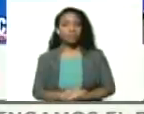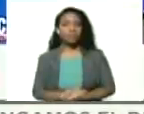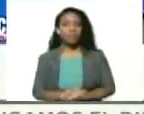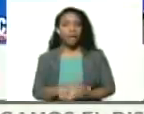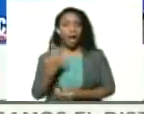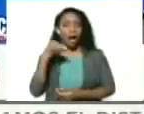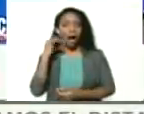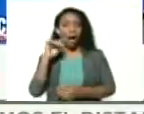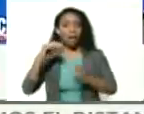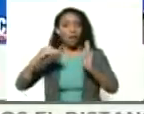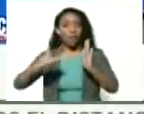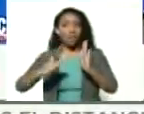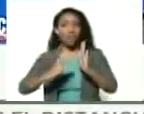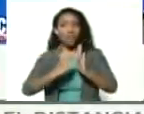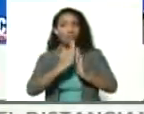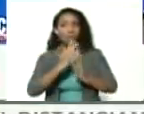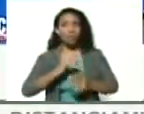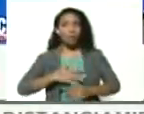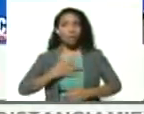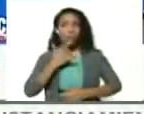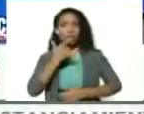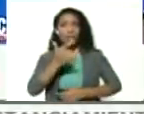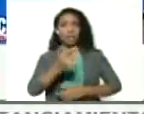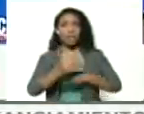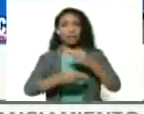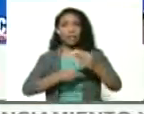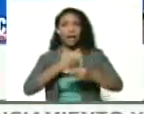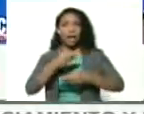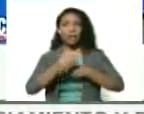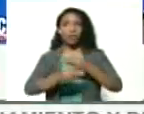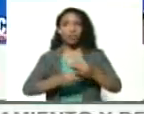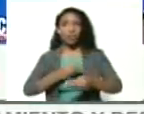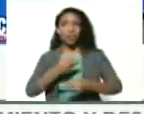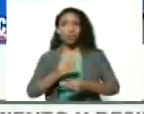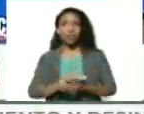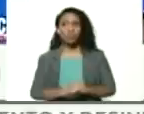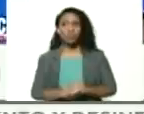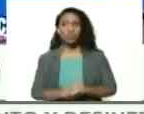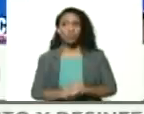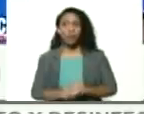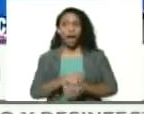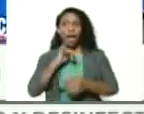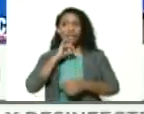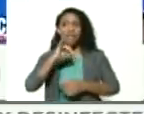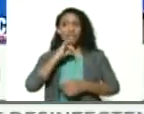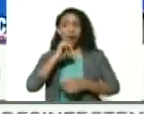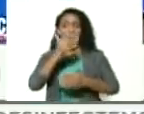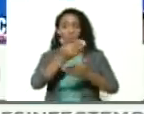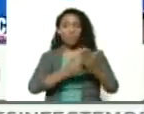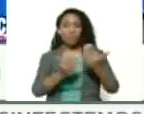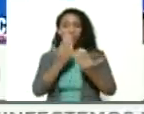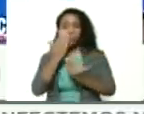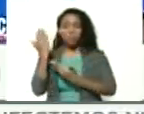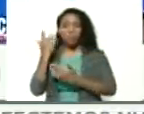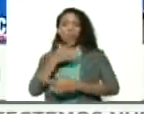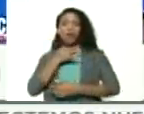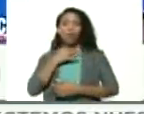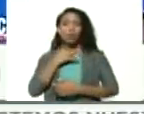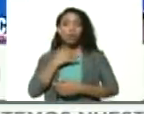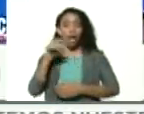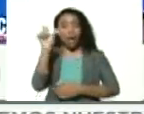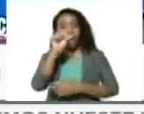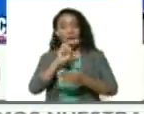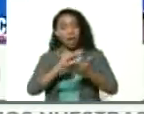la curva, pudiéramos decir, que se ha creado. Aquí tengo el informe que me gusta leer todos los domingos